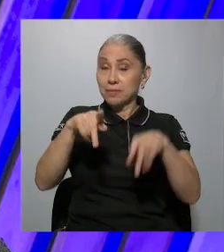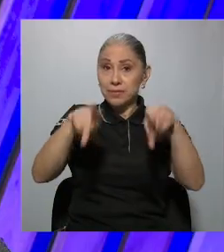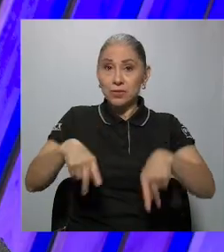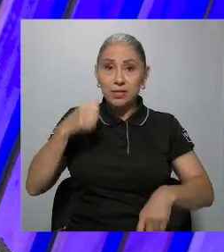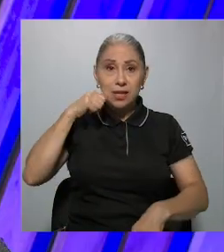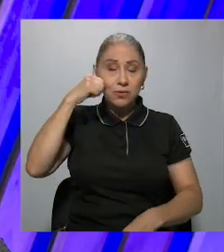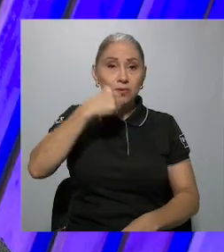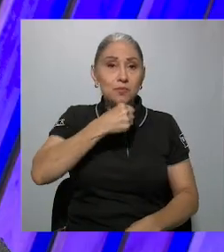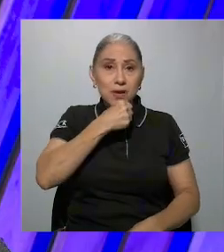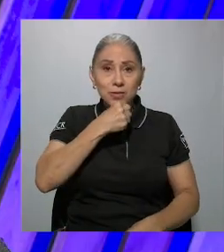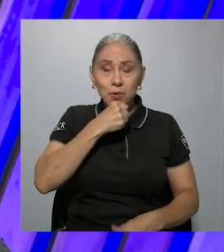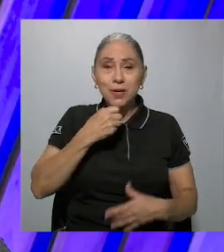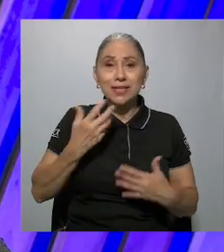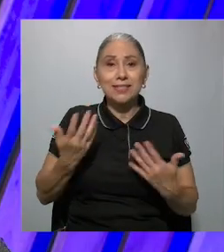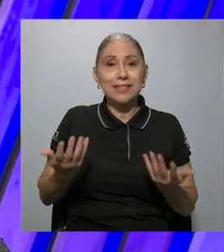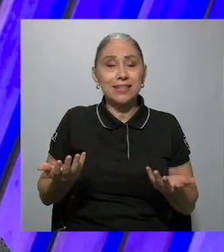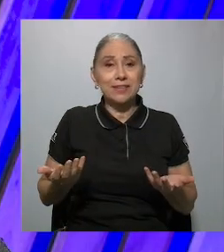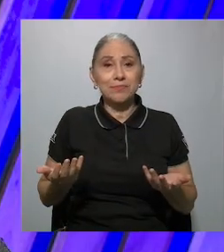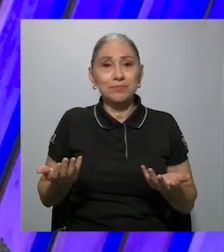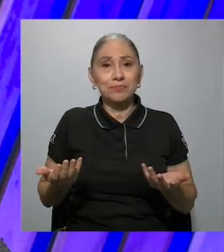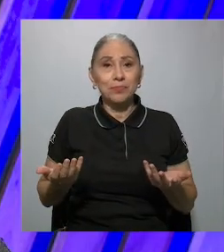mayores